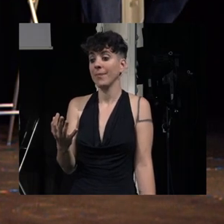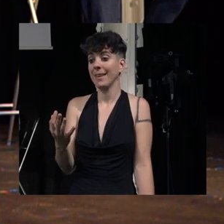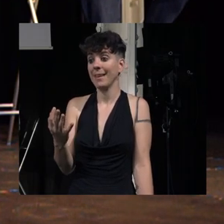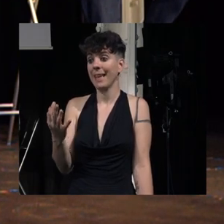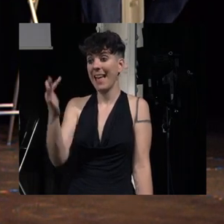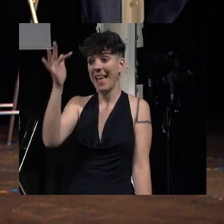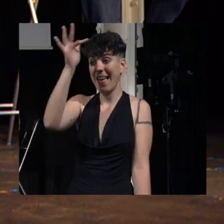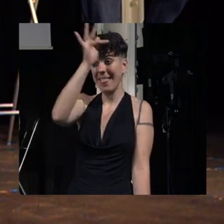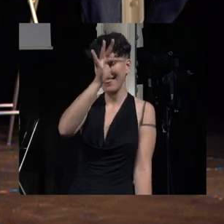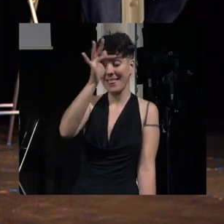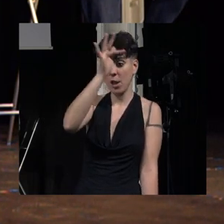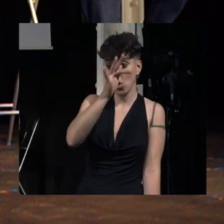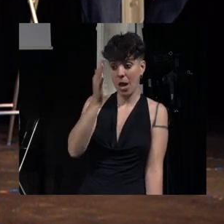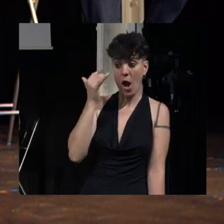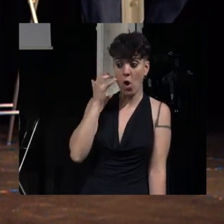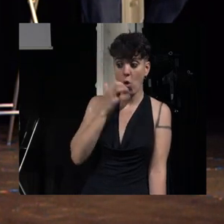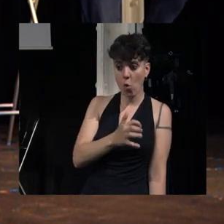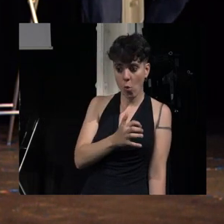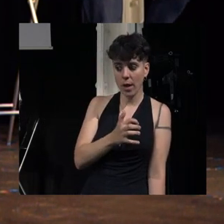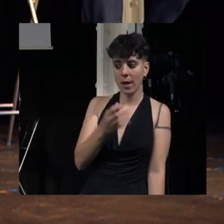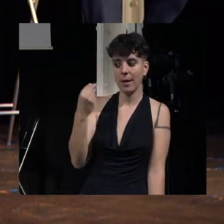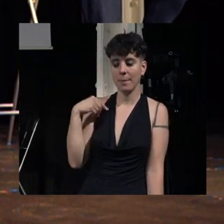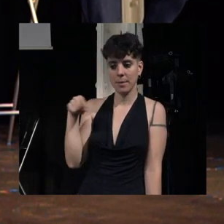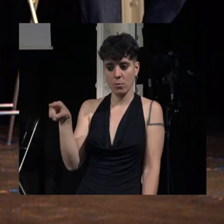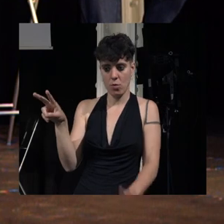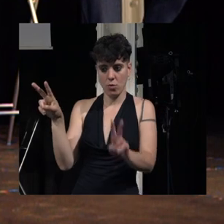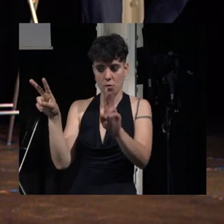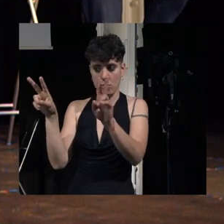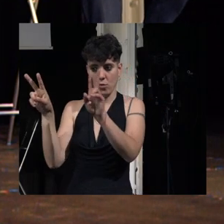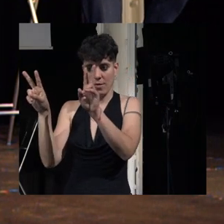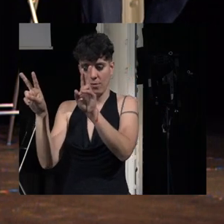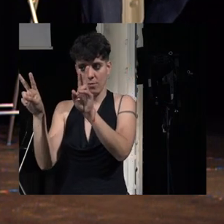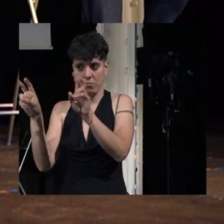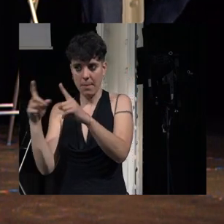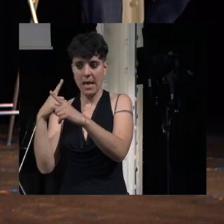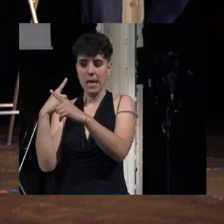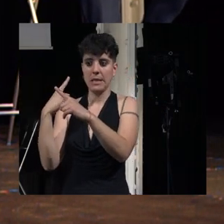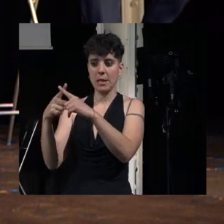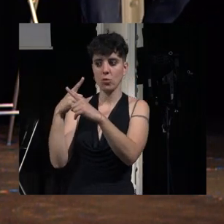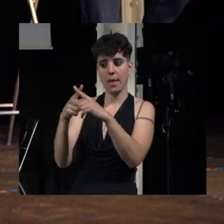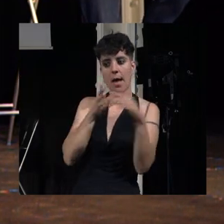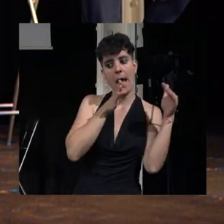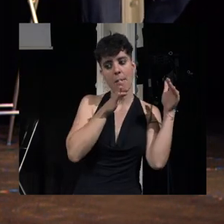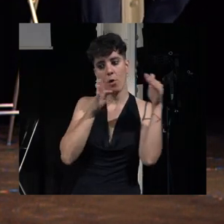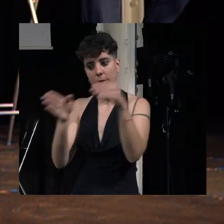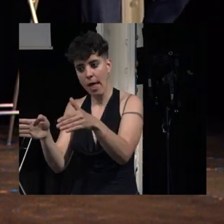la teoría queer sí ha abordado y ha problematizado la sexualidad y ha incluido